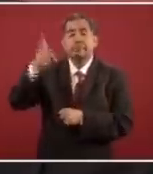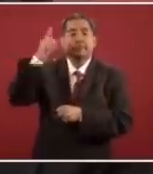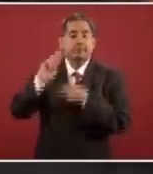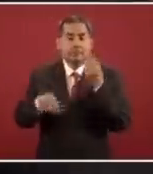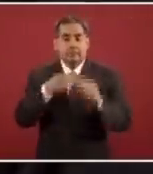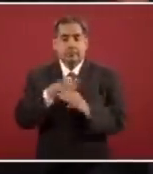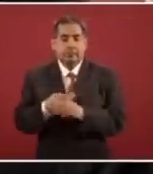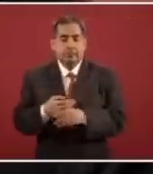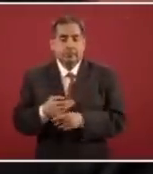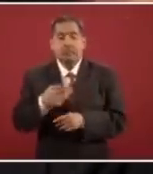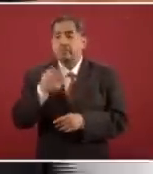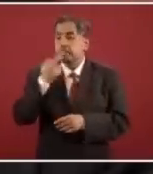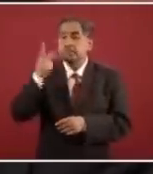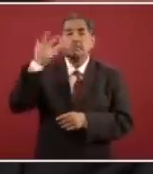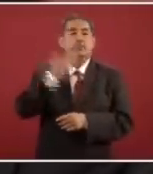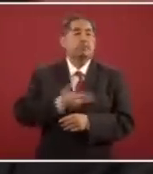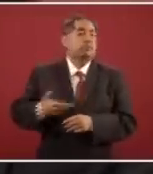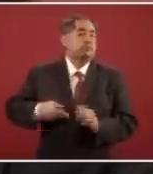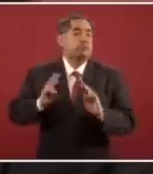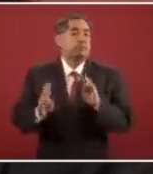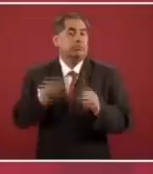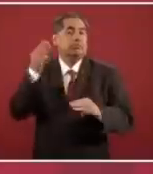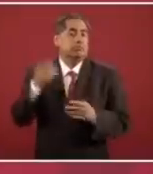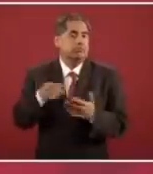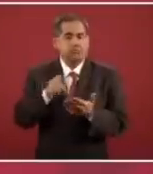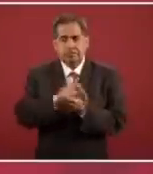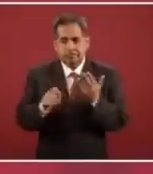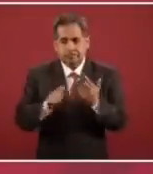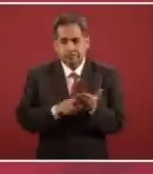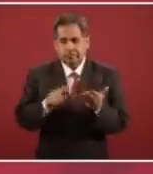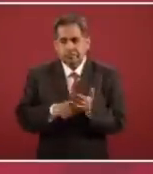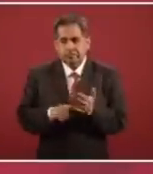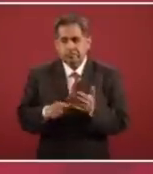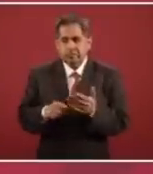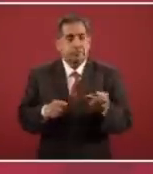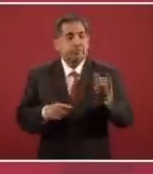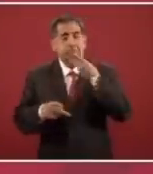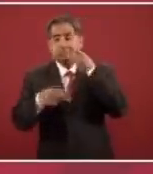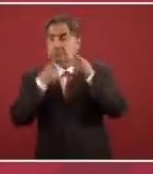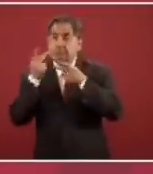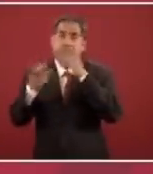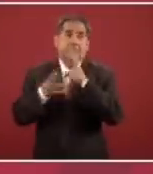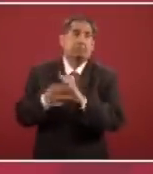el mejor presidente del mundo? Y aquí venían a decirnos